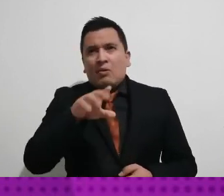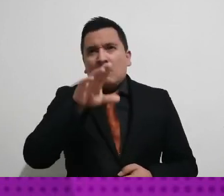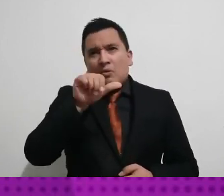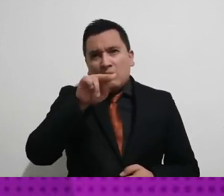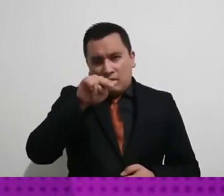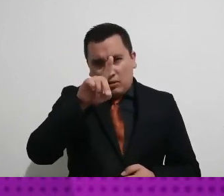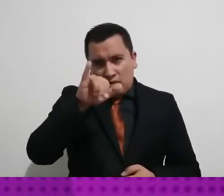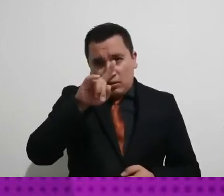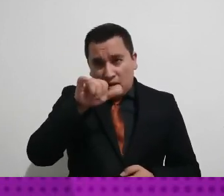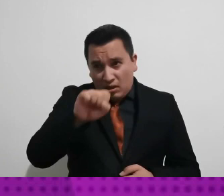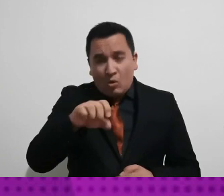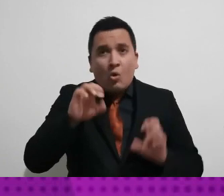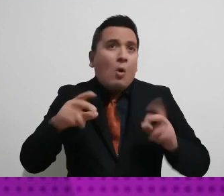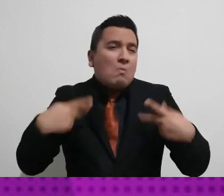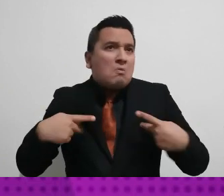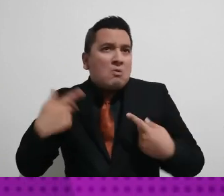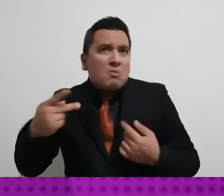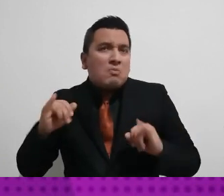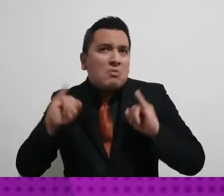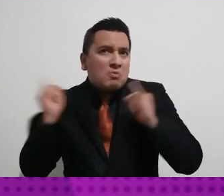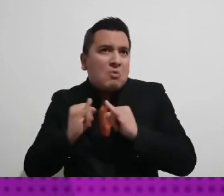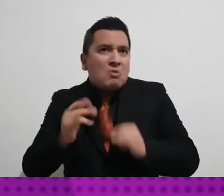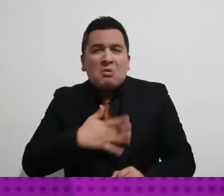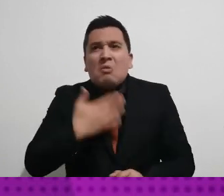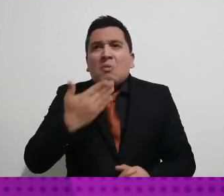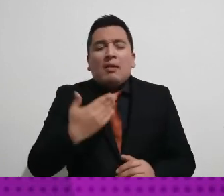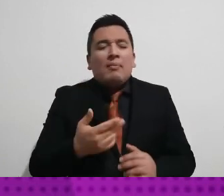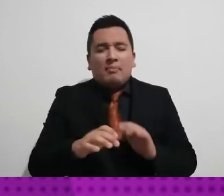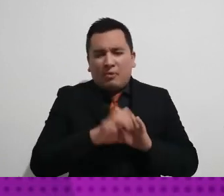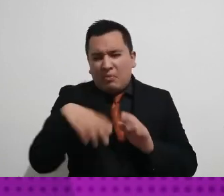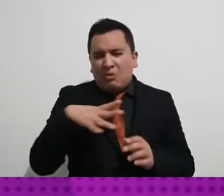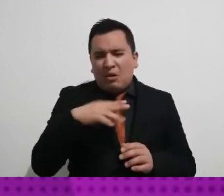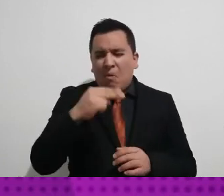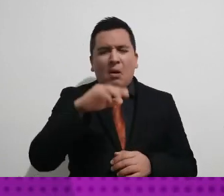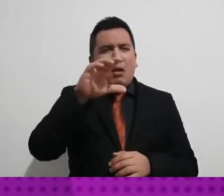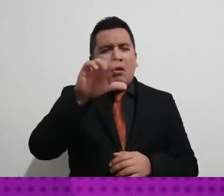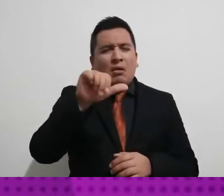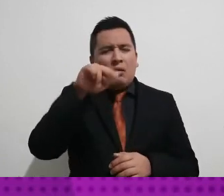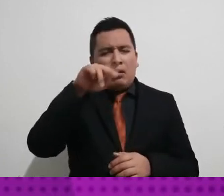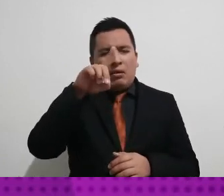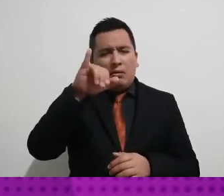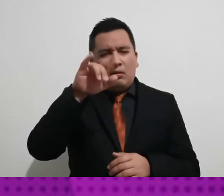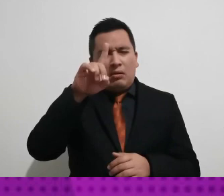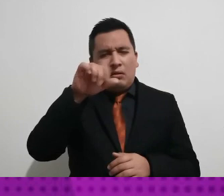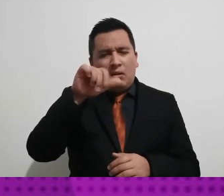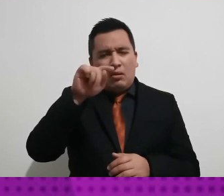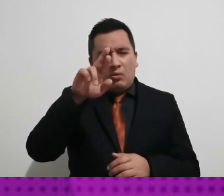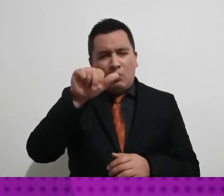candidatura como a algunos organismos de la sociedad, como lo fue candidatura transparente. Platíquenos un poquito, por favor,